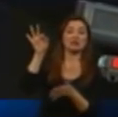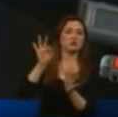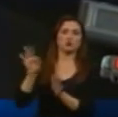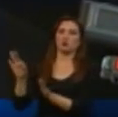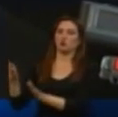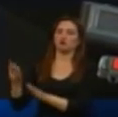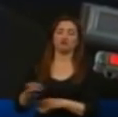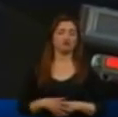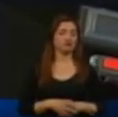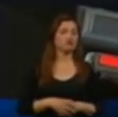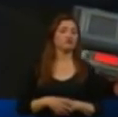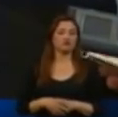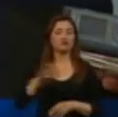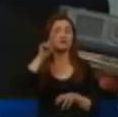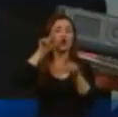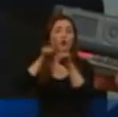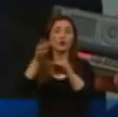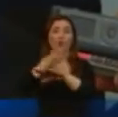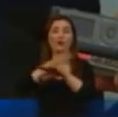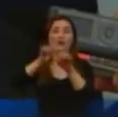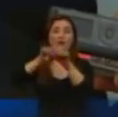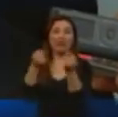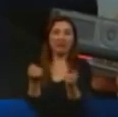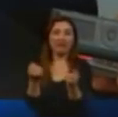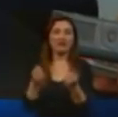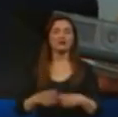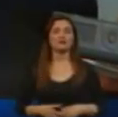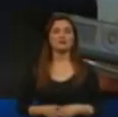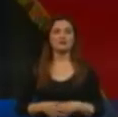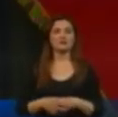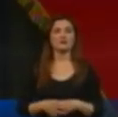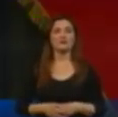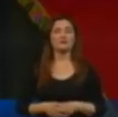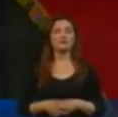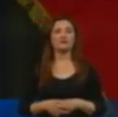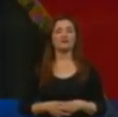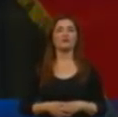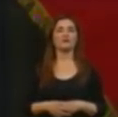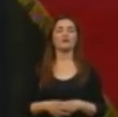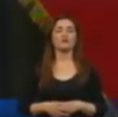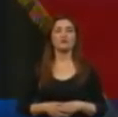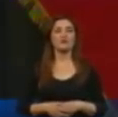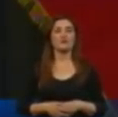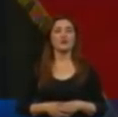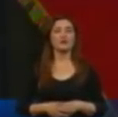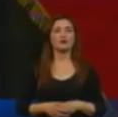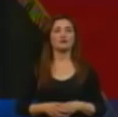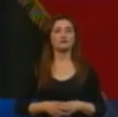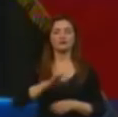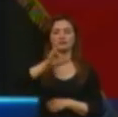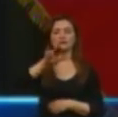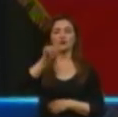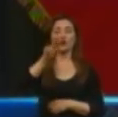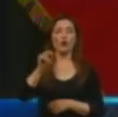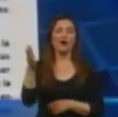Montúfar, con quien se habría roto un acuerdo previo, y este anuncio lo confirmó. Juan Carlos Holguín está listo para el